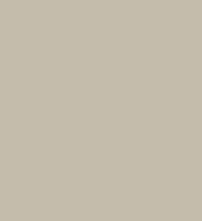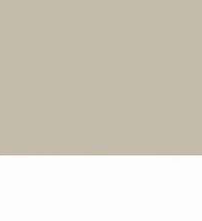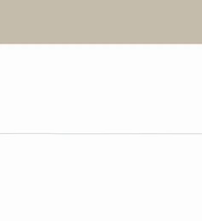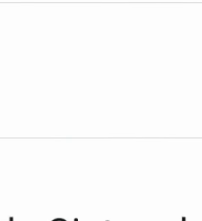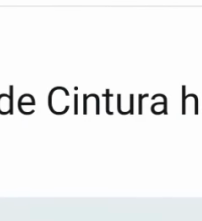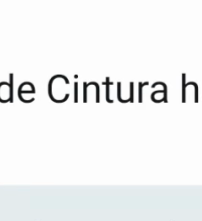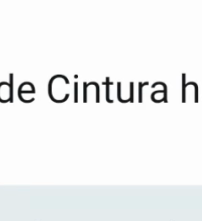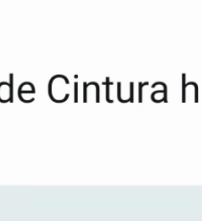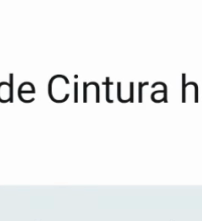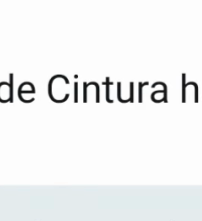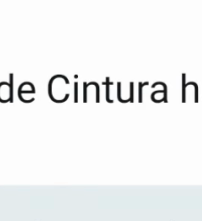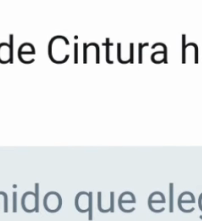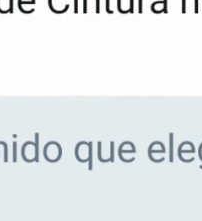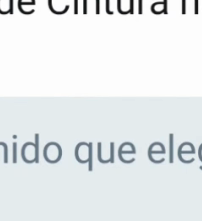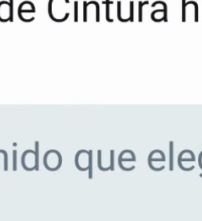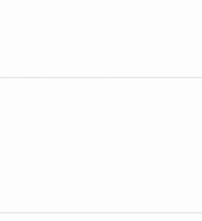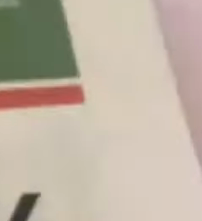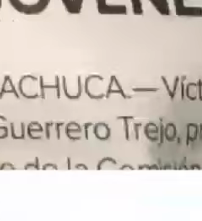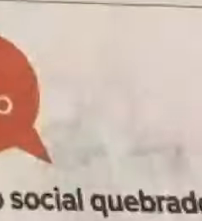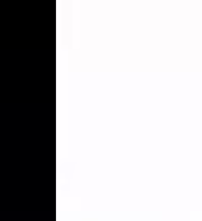procede.